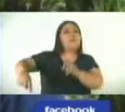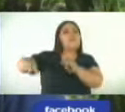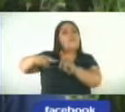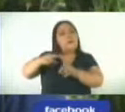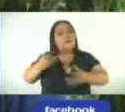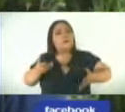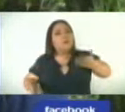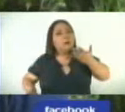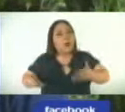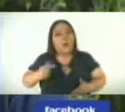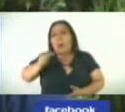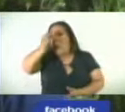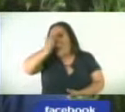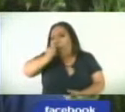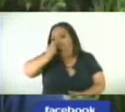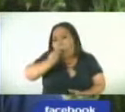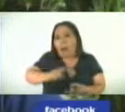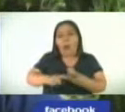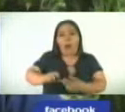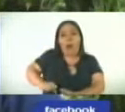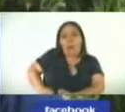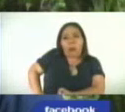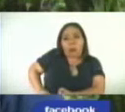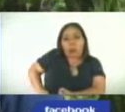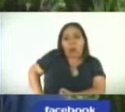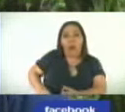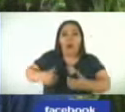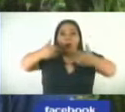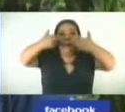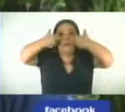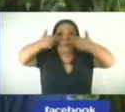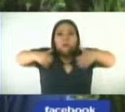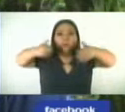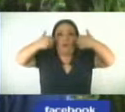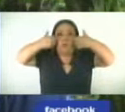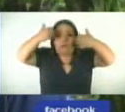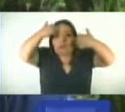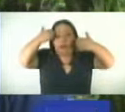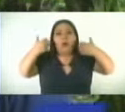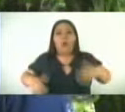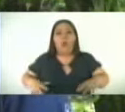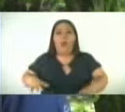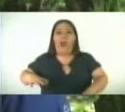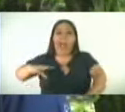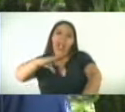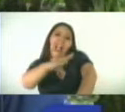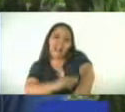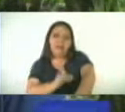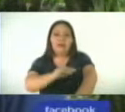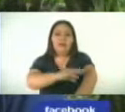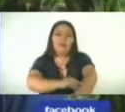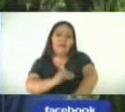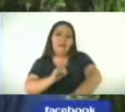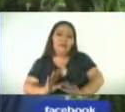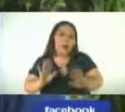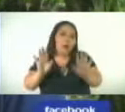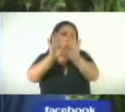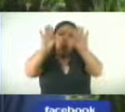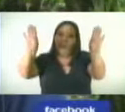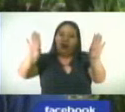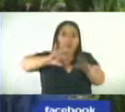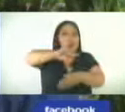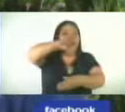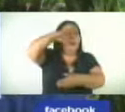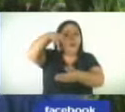haber catarros, siempre pueden haber diarreas, procesos febriles, mordeduras de perros. Pero en general todo